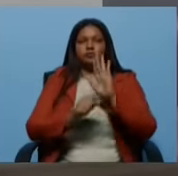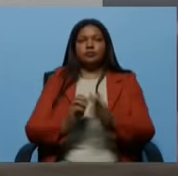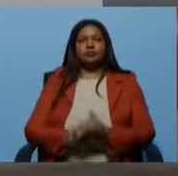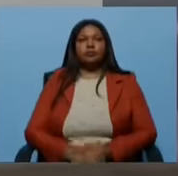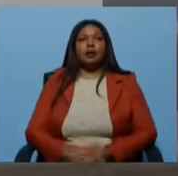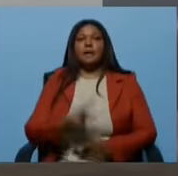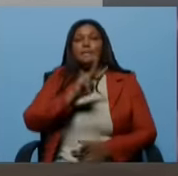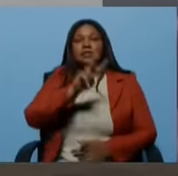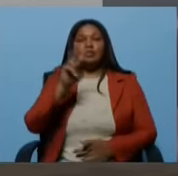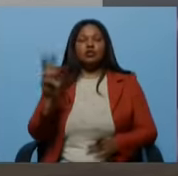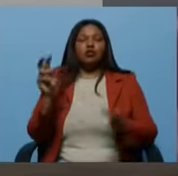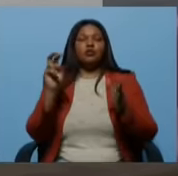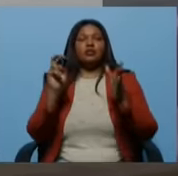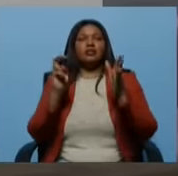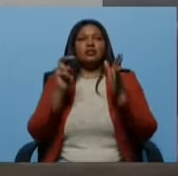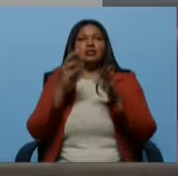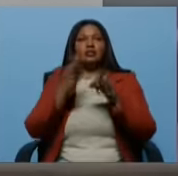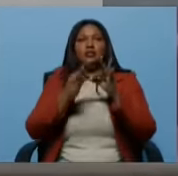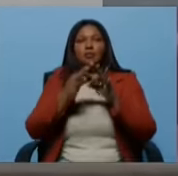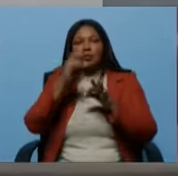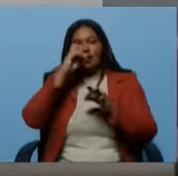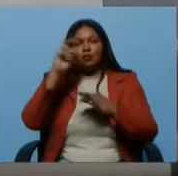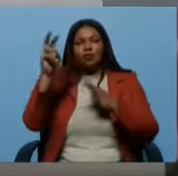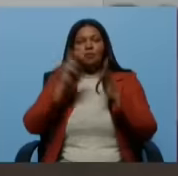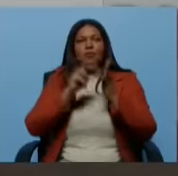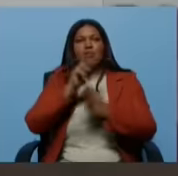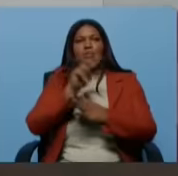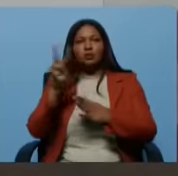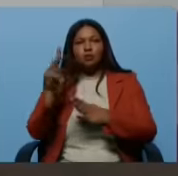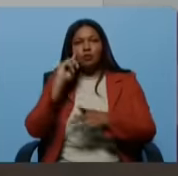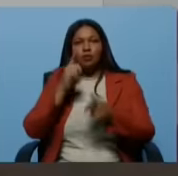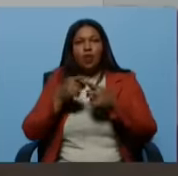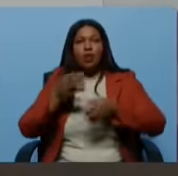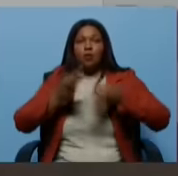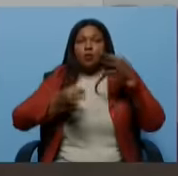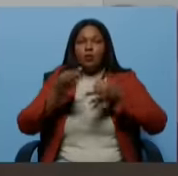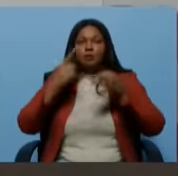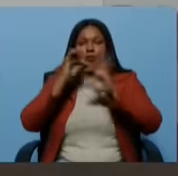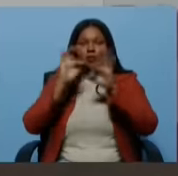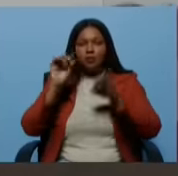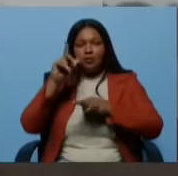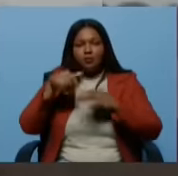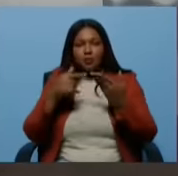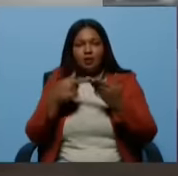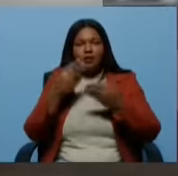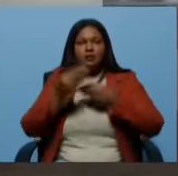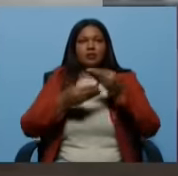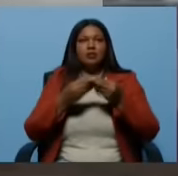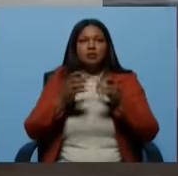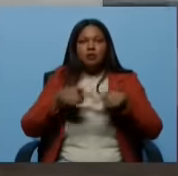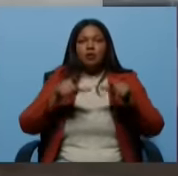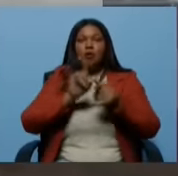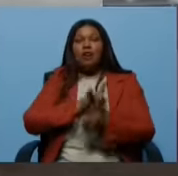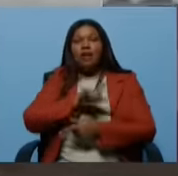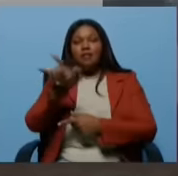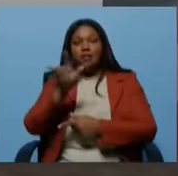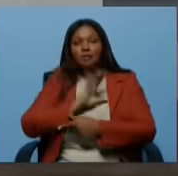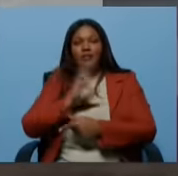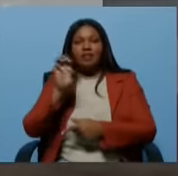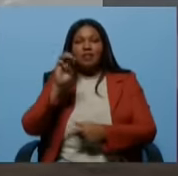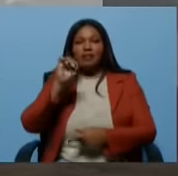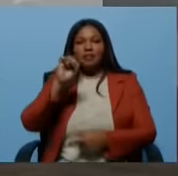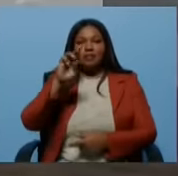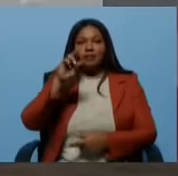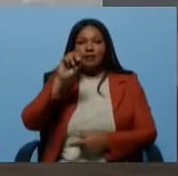22 de septiembre del año 2022 trascendió que el juez Federico Villena resolvió el sobreseimiento de los 14 tripulantes de la aeronave de Entrasur.